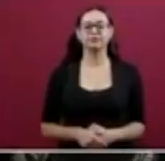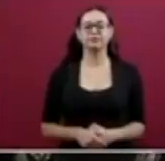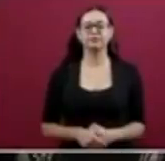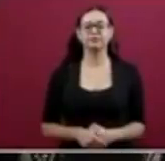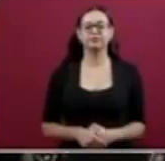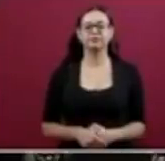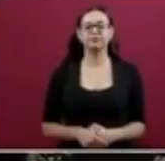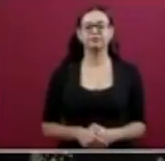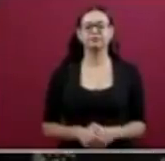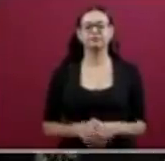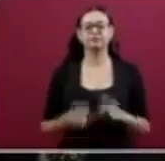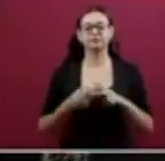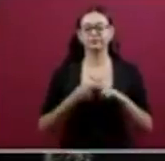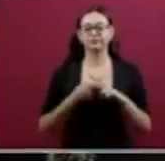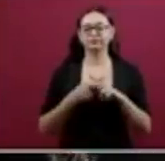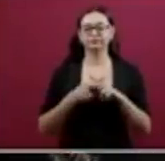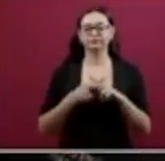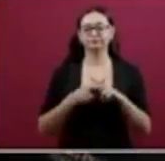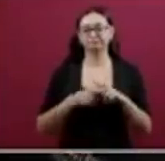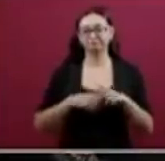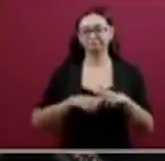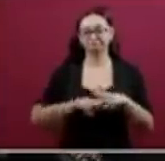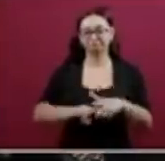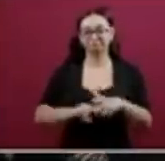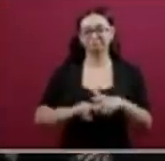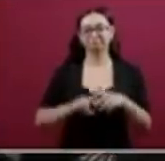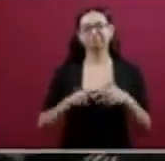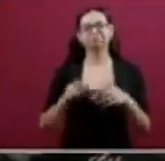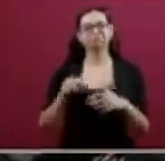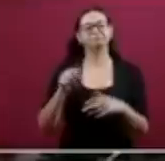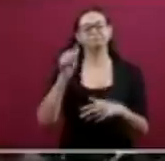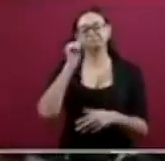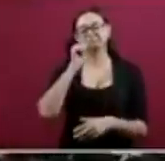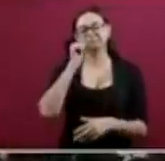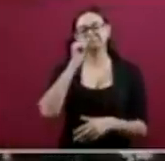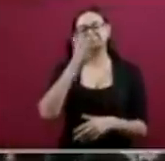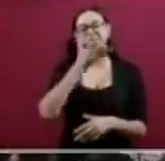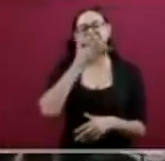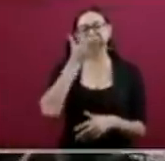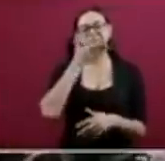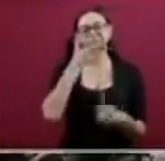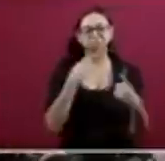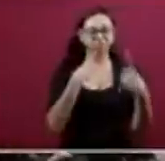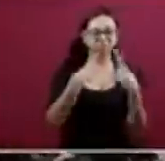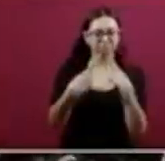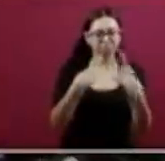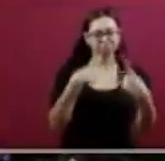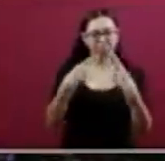tener, como siempre, este diálogo circular.